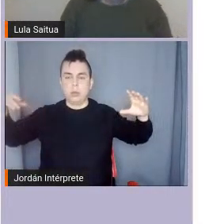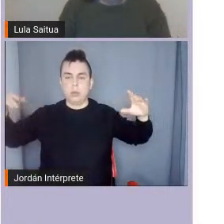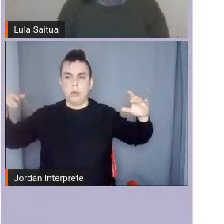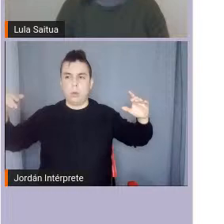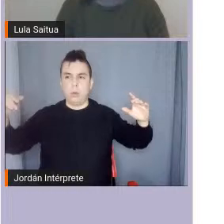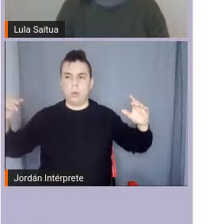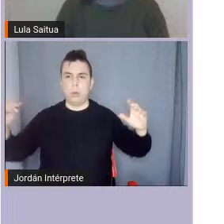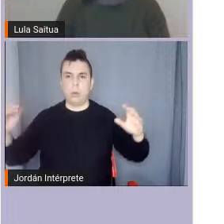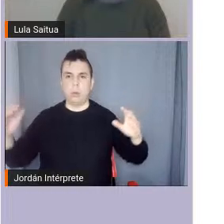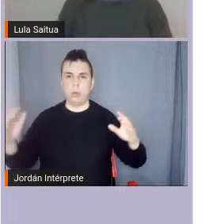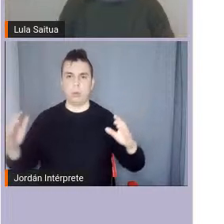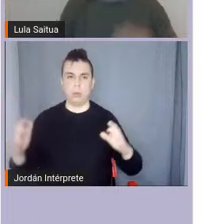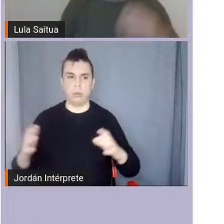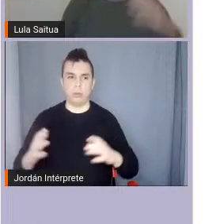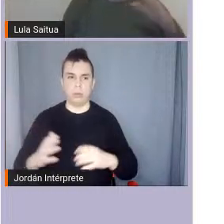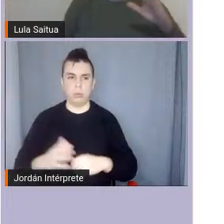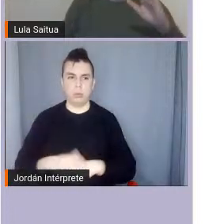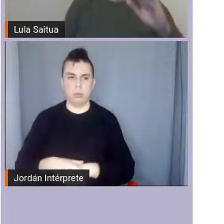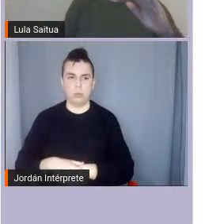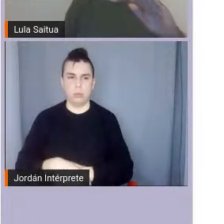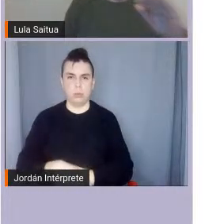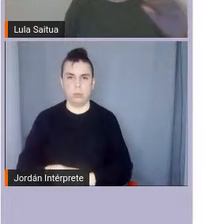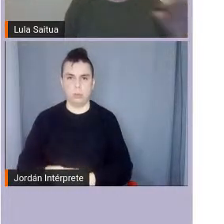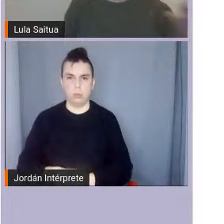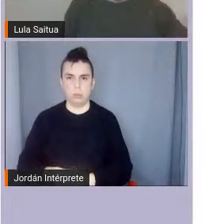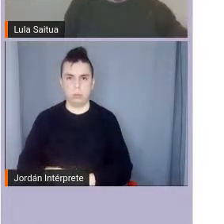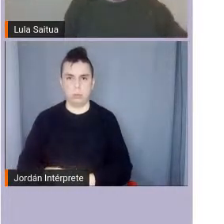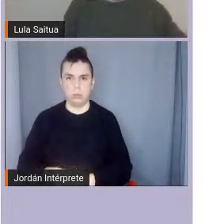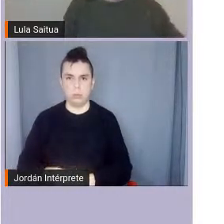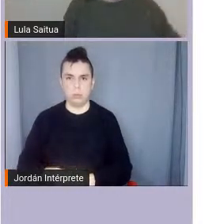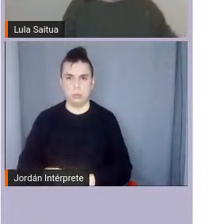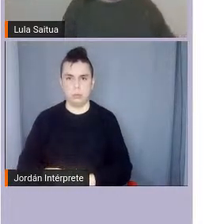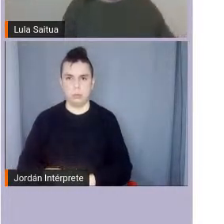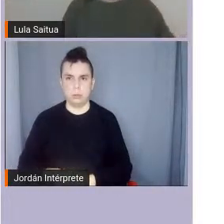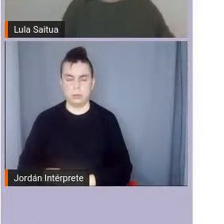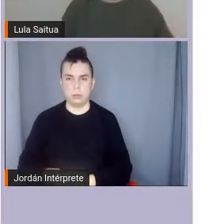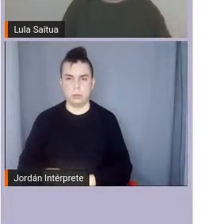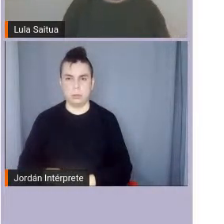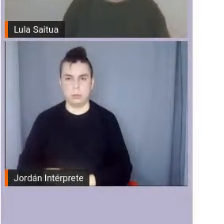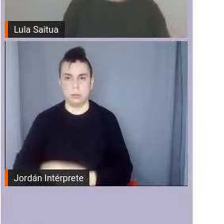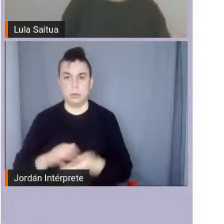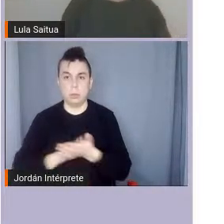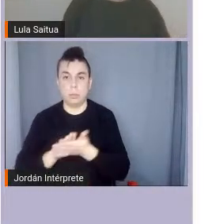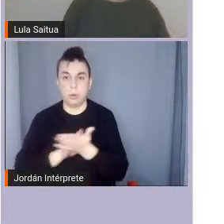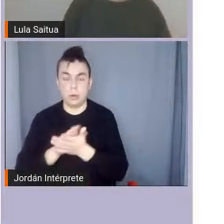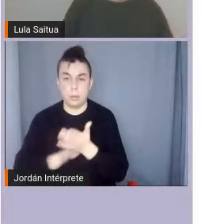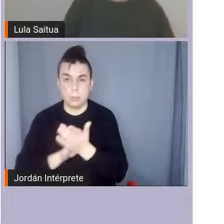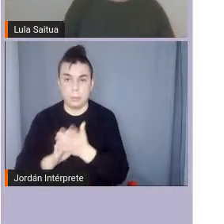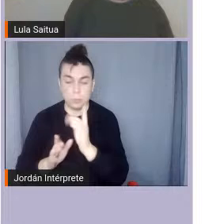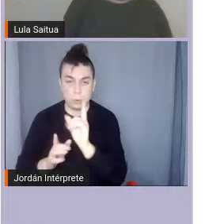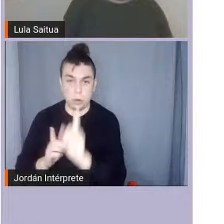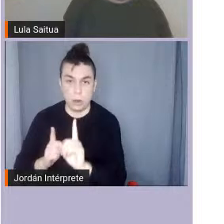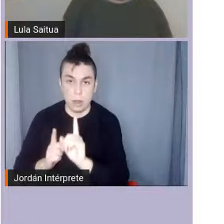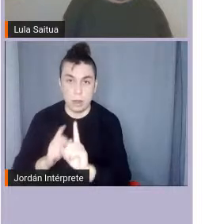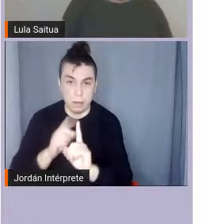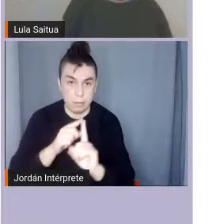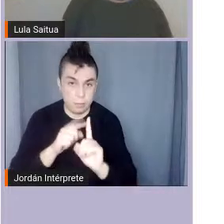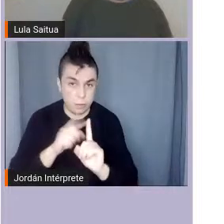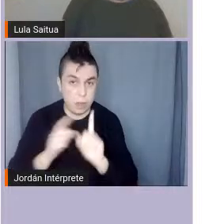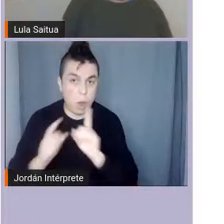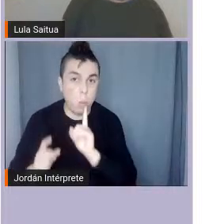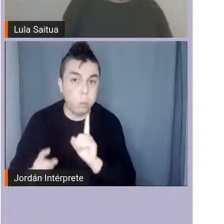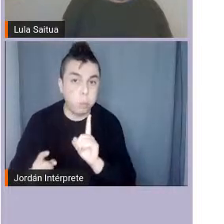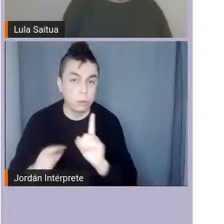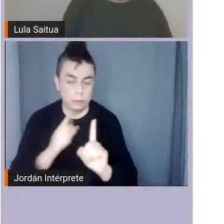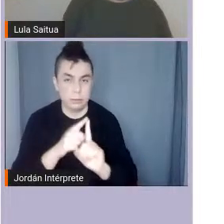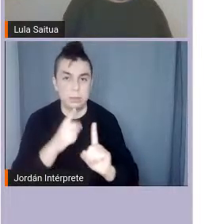Lento y parejo. Como botar el aire sin mover la llama de una vela. A ver, tomemos aire